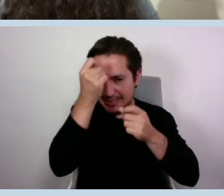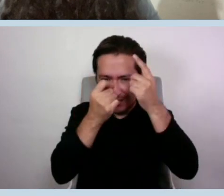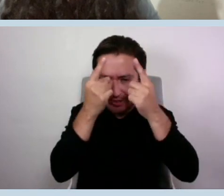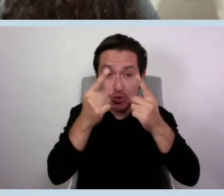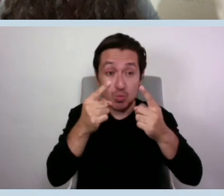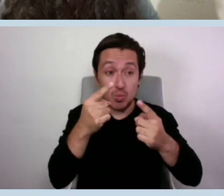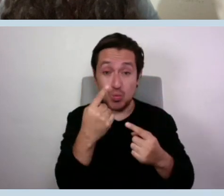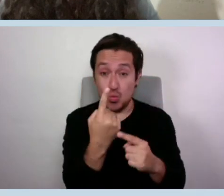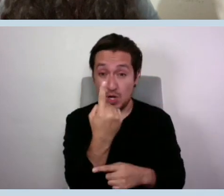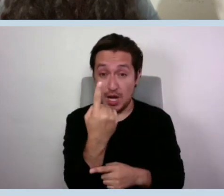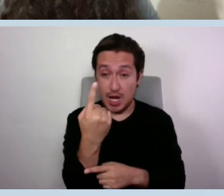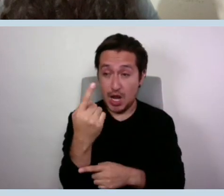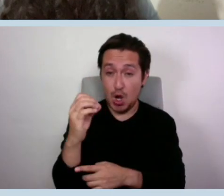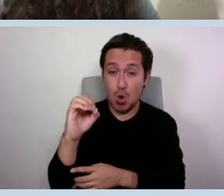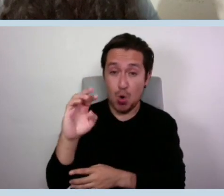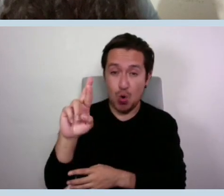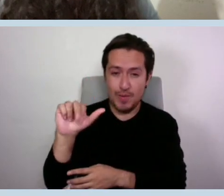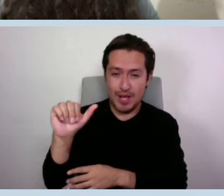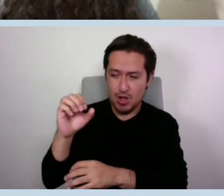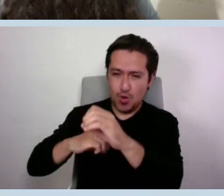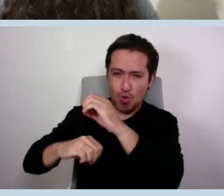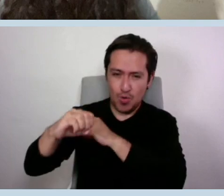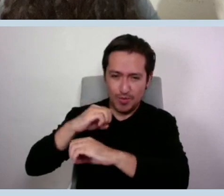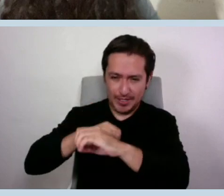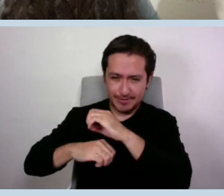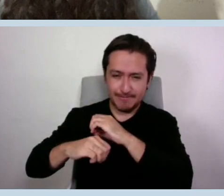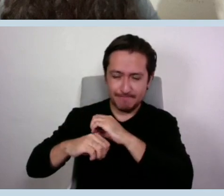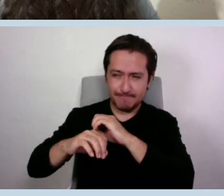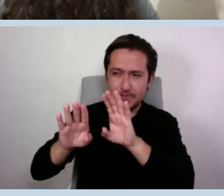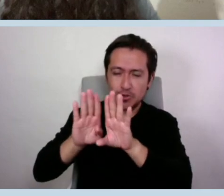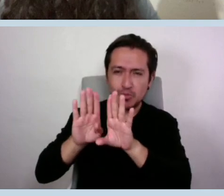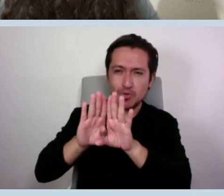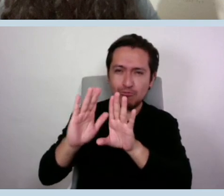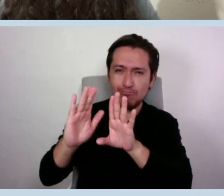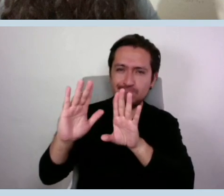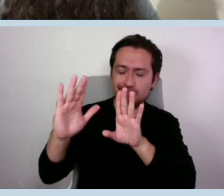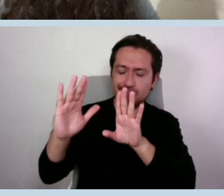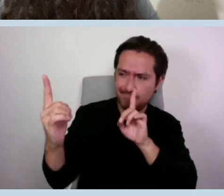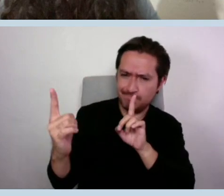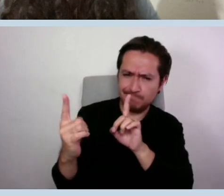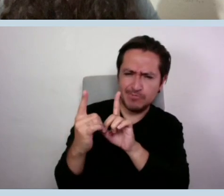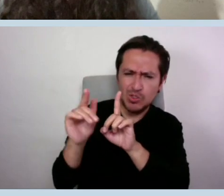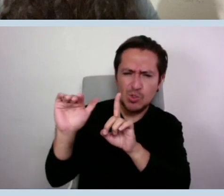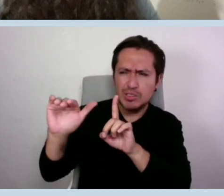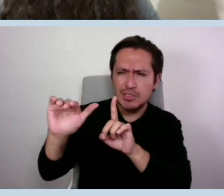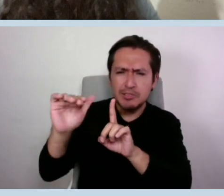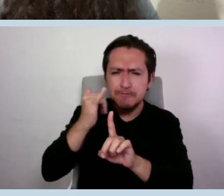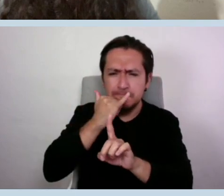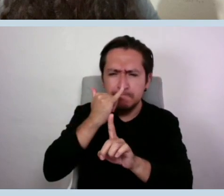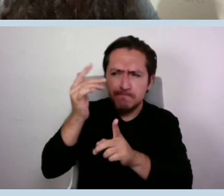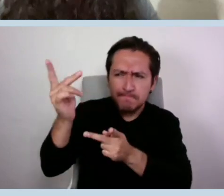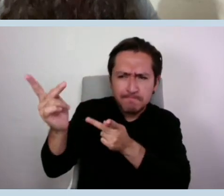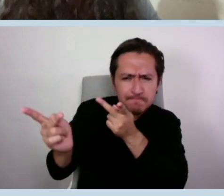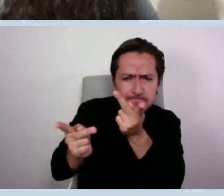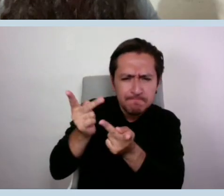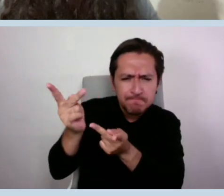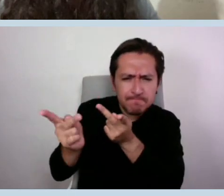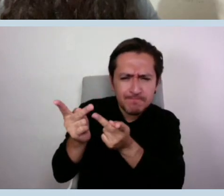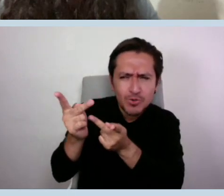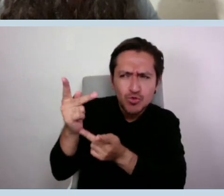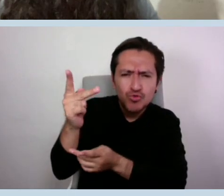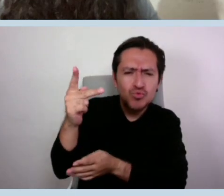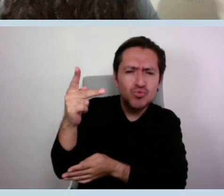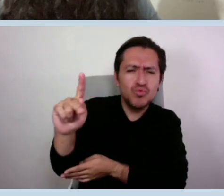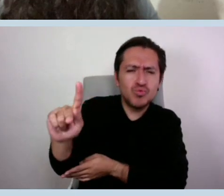teatro pero acercarte a las creadoras a preguntarles sobre su obra de teatro sobre su proceso no Entonces nos dijo como